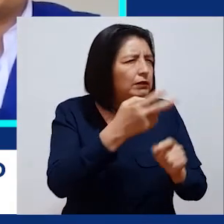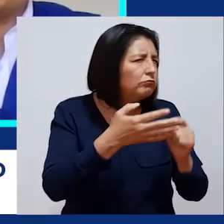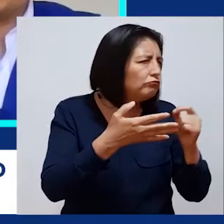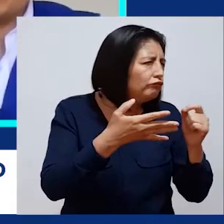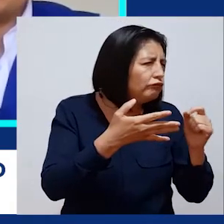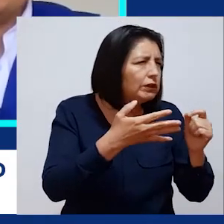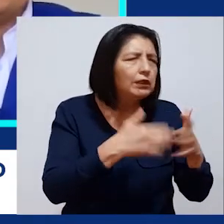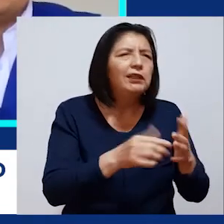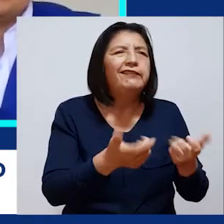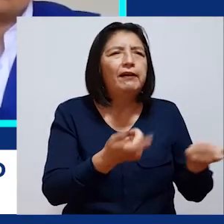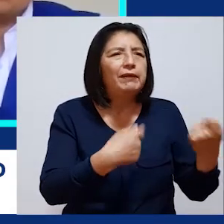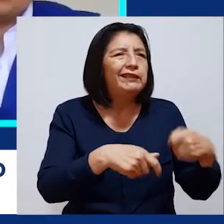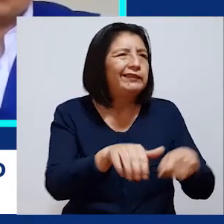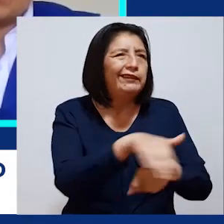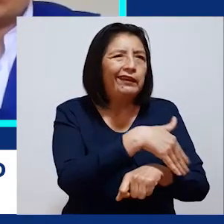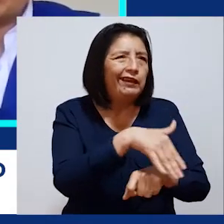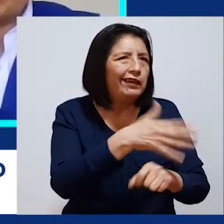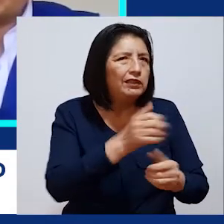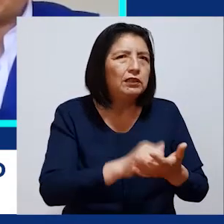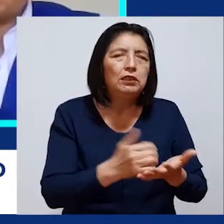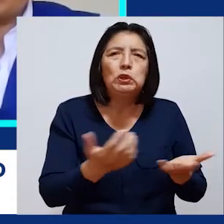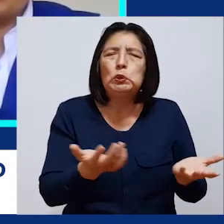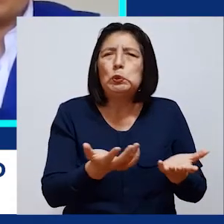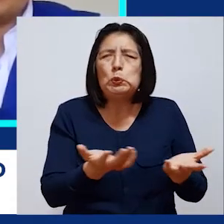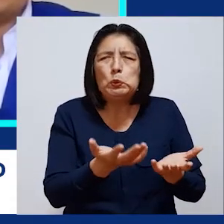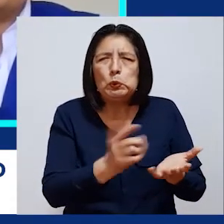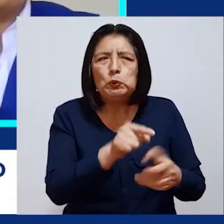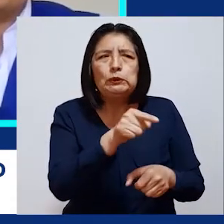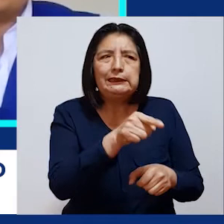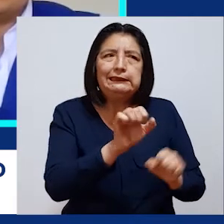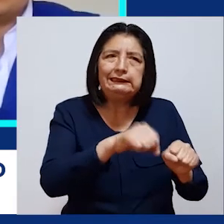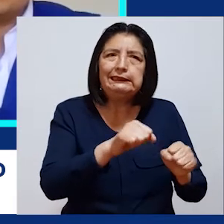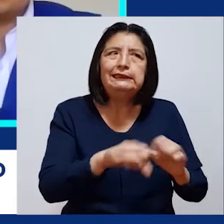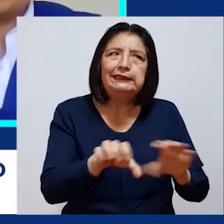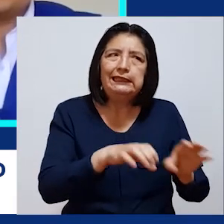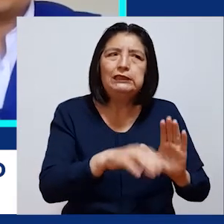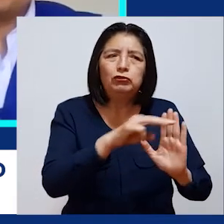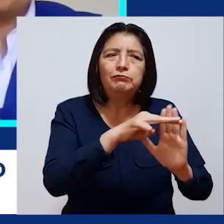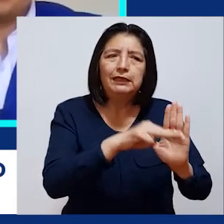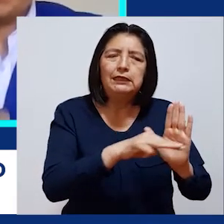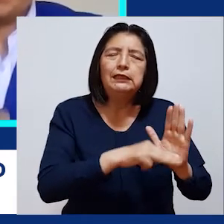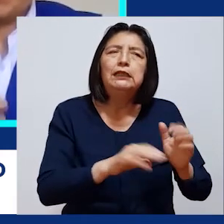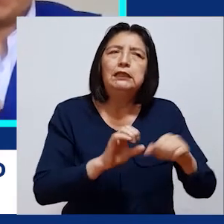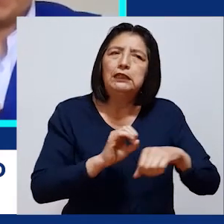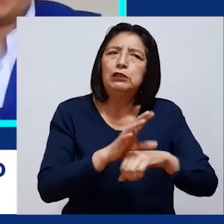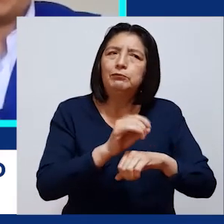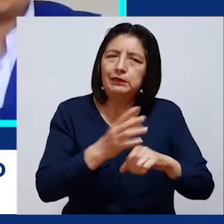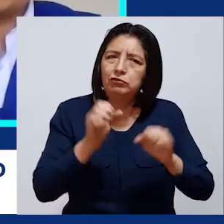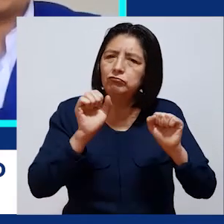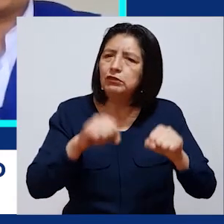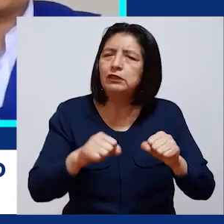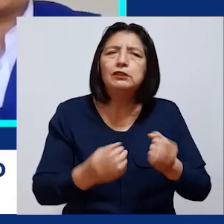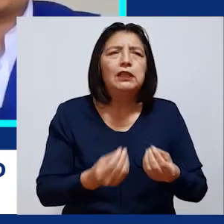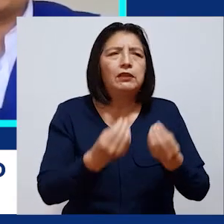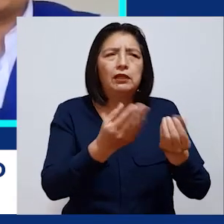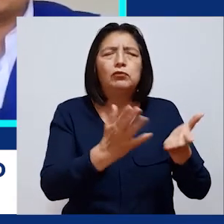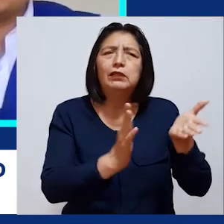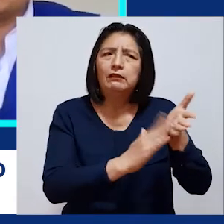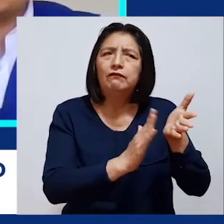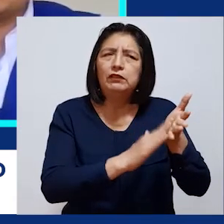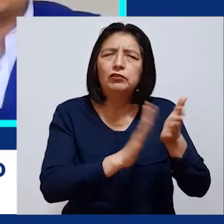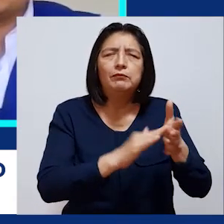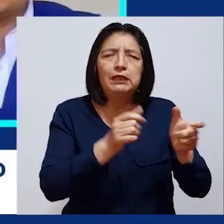fiscalizar y verificar el comercio ambulatorio, donde se han establecido medidas a raíz de las recomendaciones que dio la